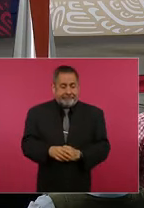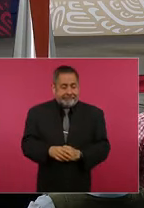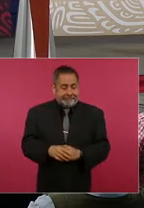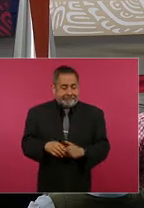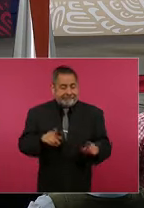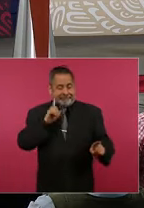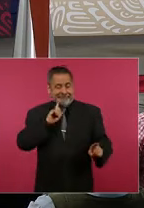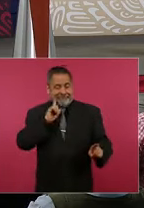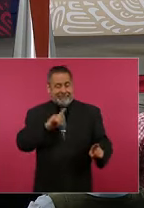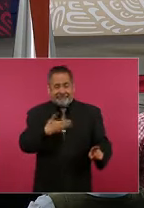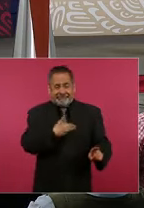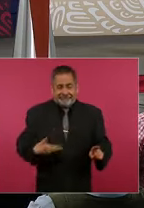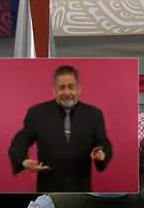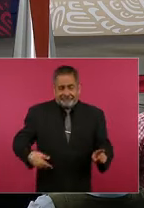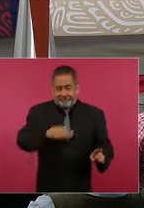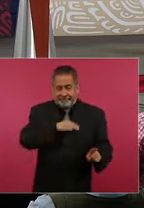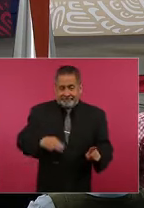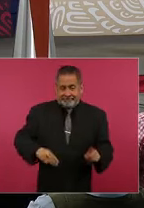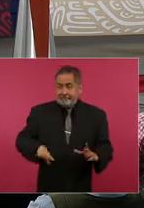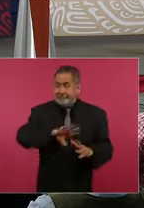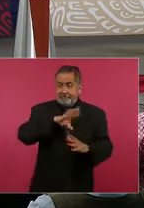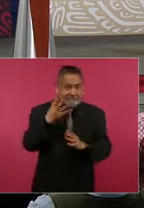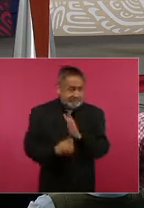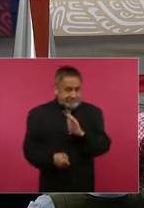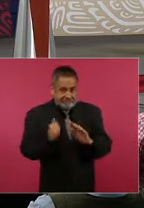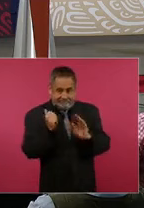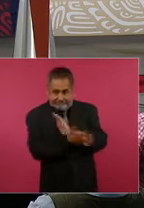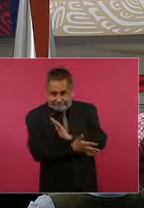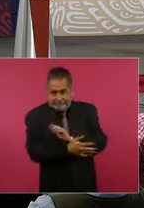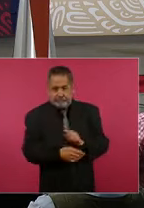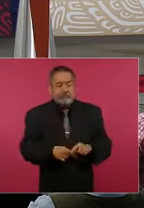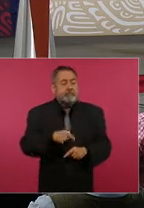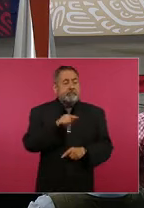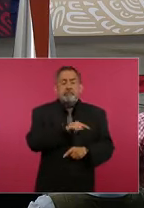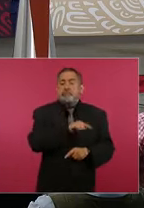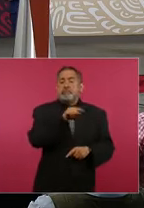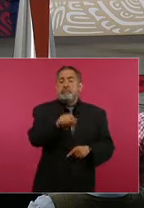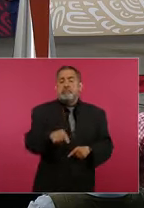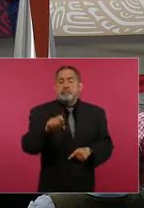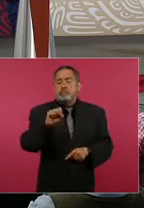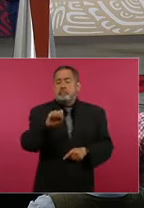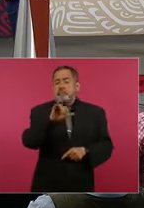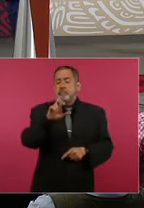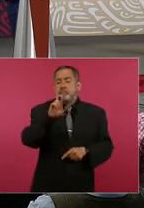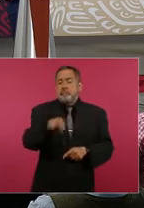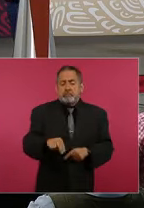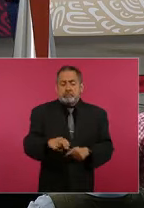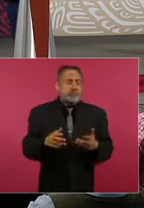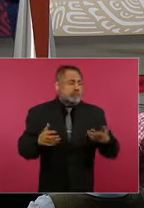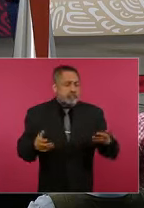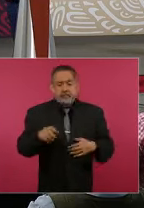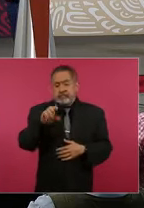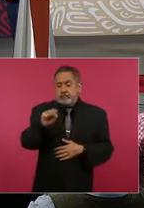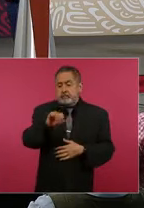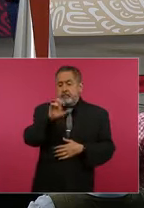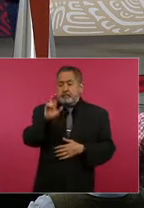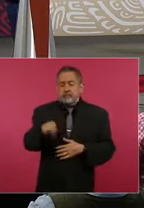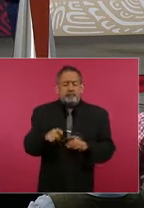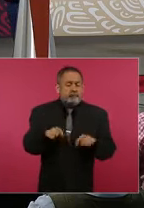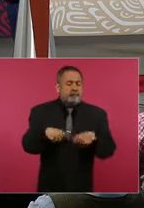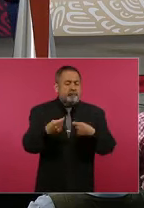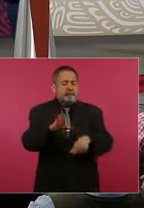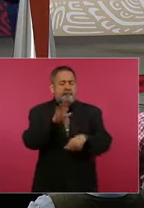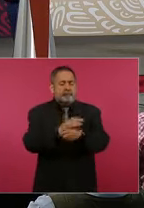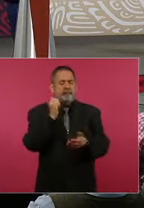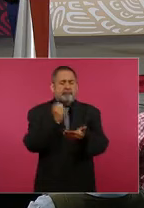presidenta municipal que anda prófuga, Mirta Villalbazo, se fue a la Suprema Corte de Justicia. La Suprema Corte de Justicia le dio el